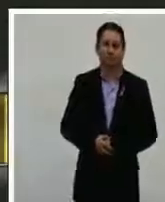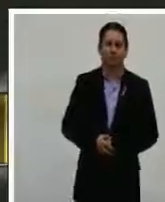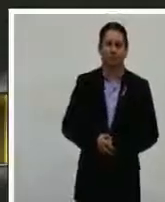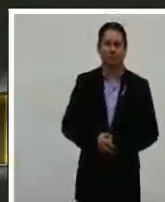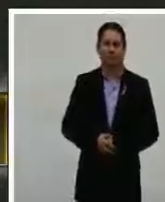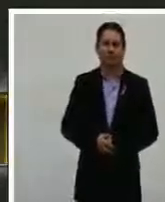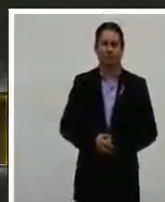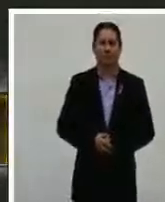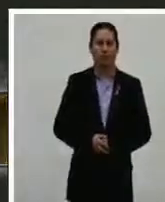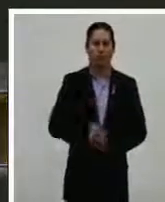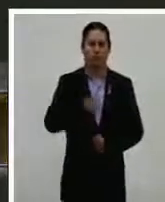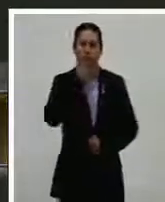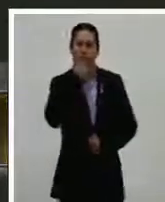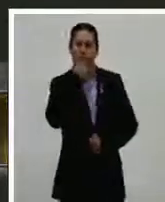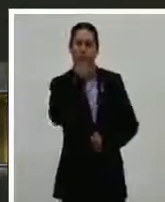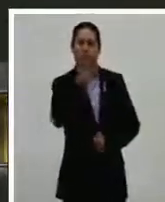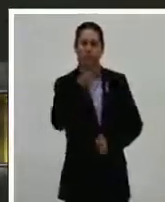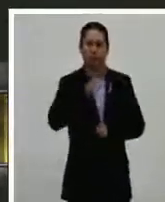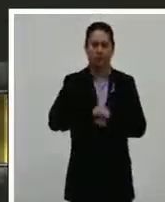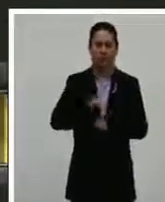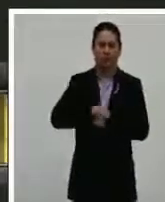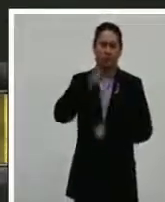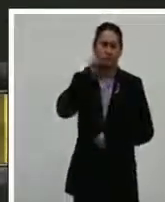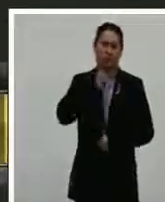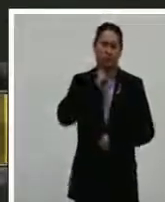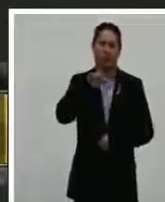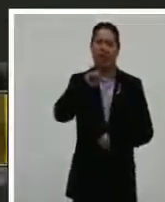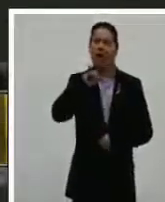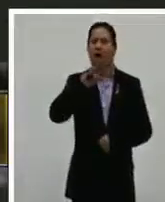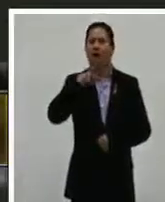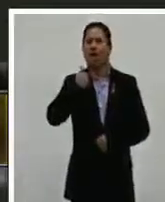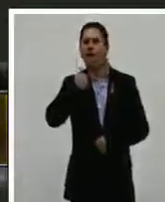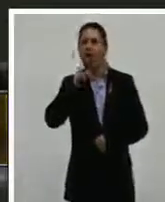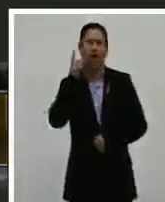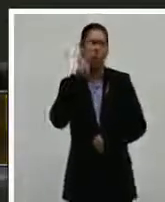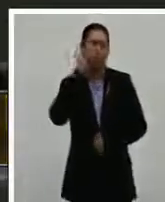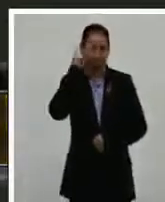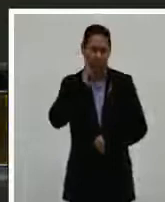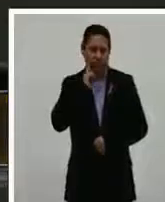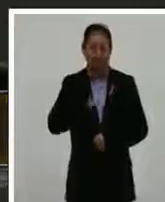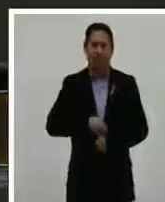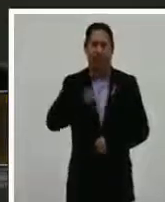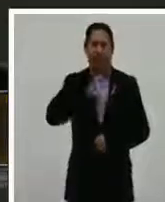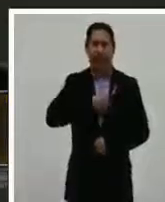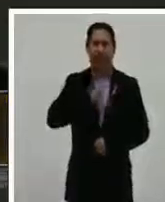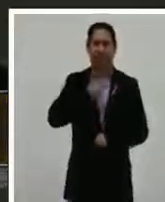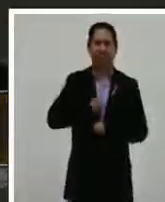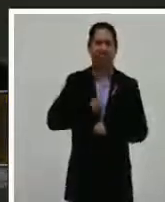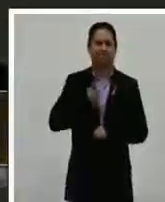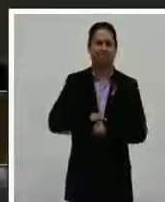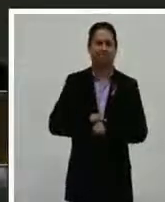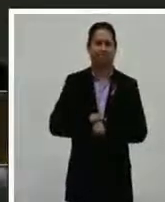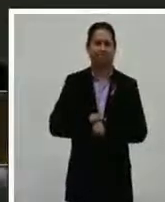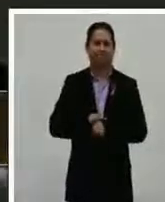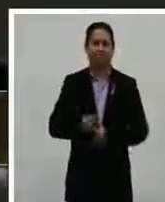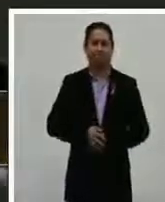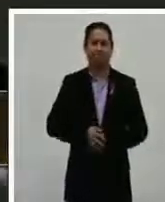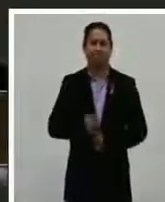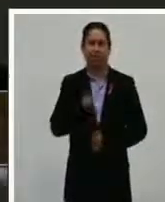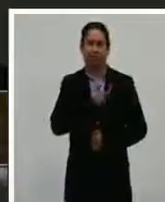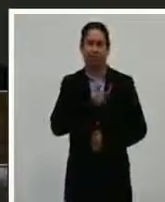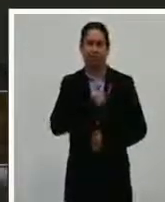comentaba mi amiga mi compañera y de aquí menezes ma el cáncer es una enfermedad que no solo al hacer al